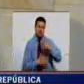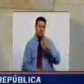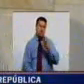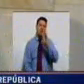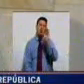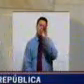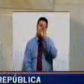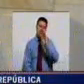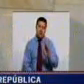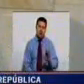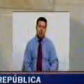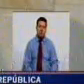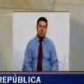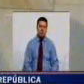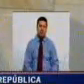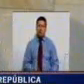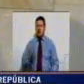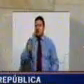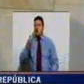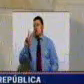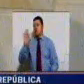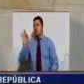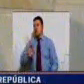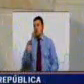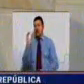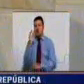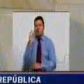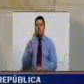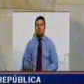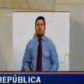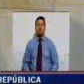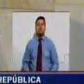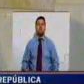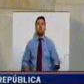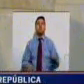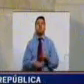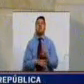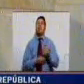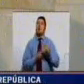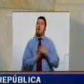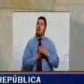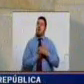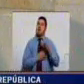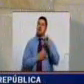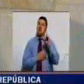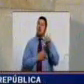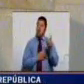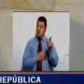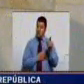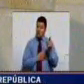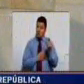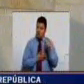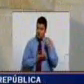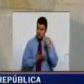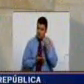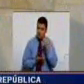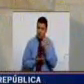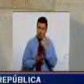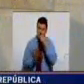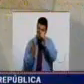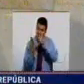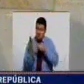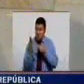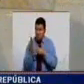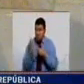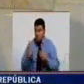menos del 8% ellos y el 92% Colombia, exigió la privatización de Isagen. No voy a leer la